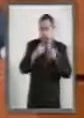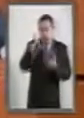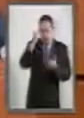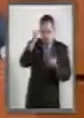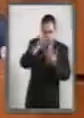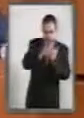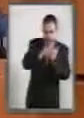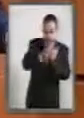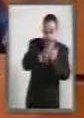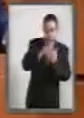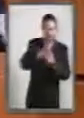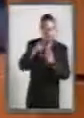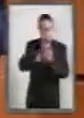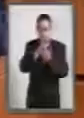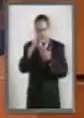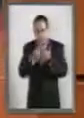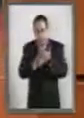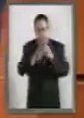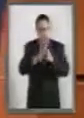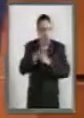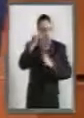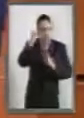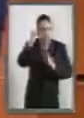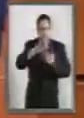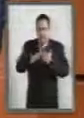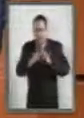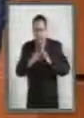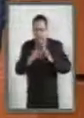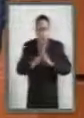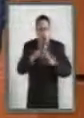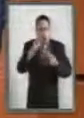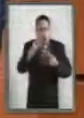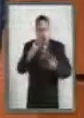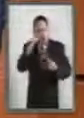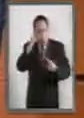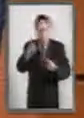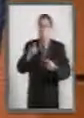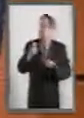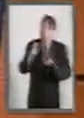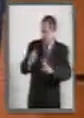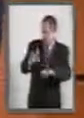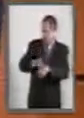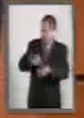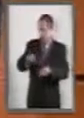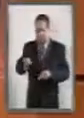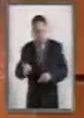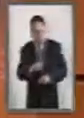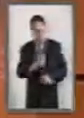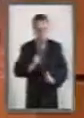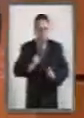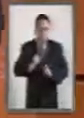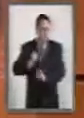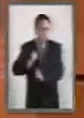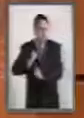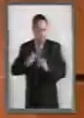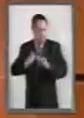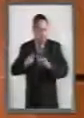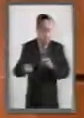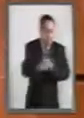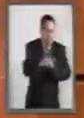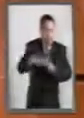establecer los programas, las estrategias y las líneas de acción para ese despliegue de las Fuerzas Armadas